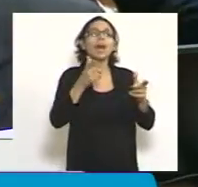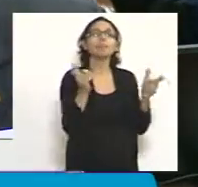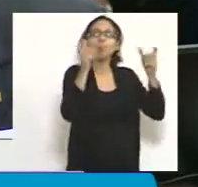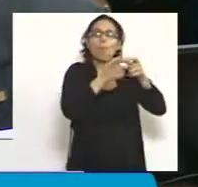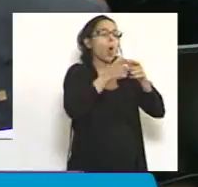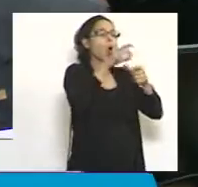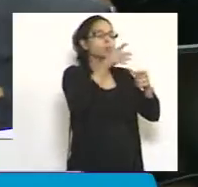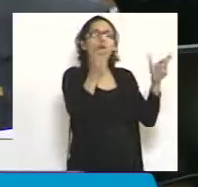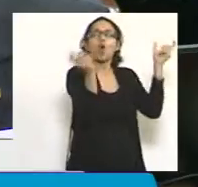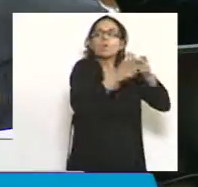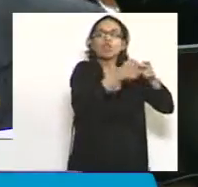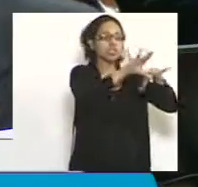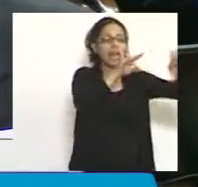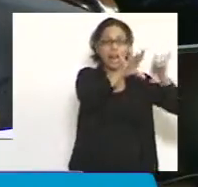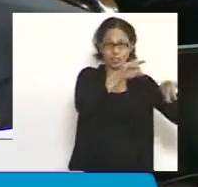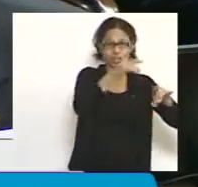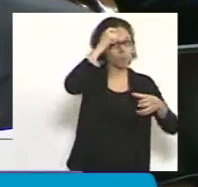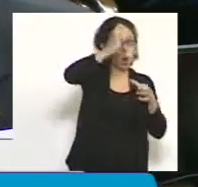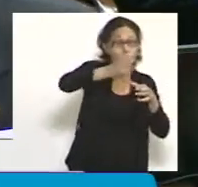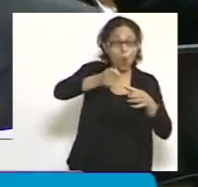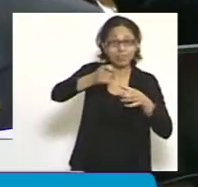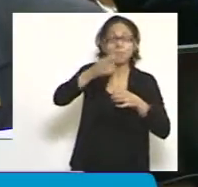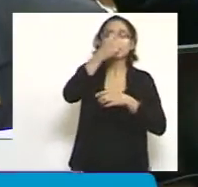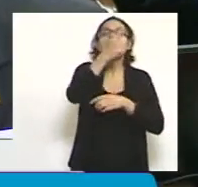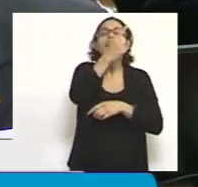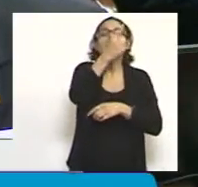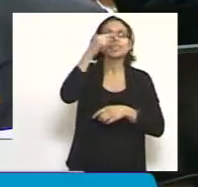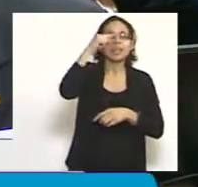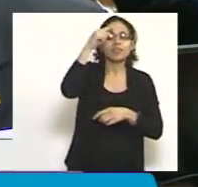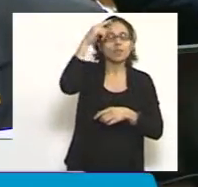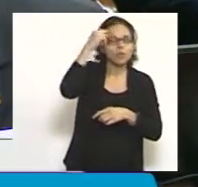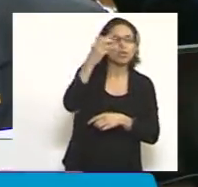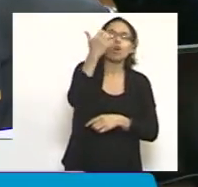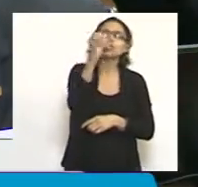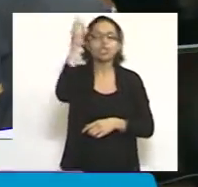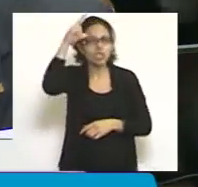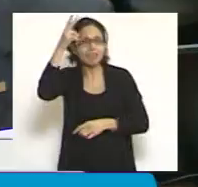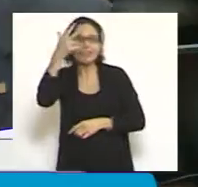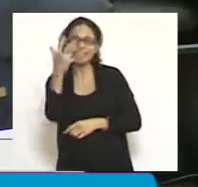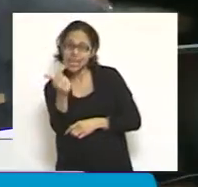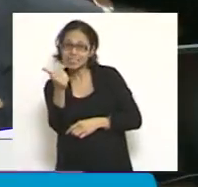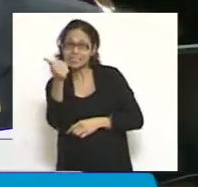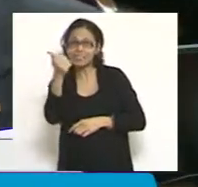de la Magistratura, de los 986 cargos de la Justicia Federal y Nacional, el